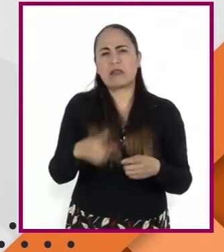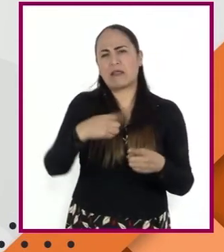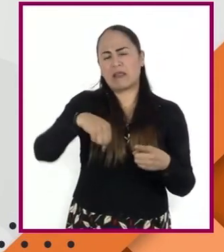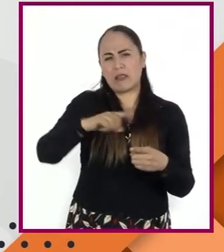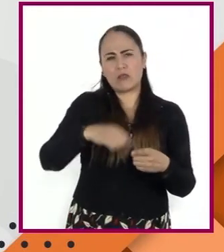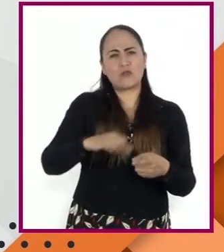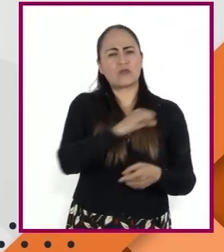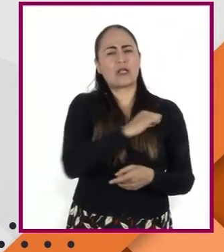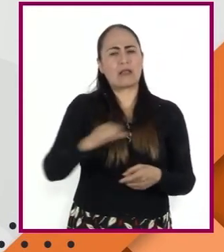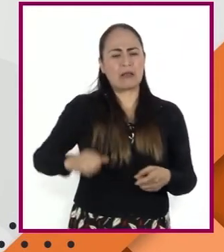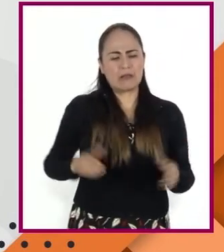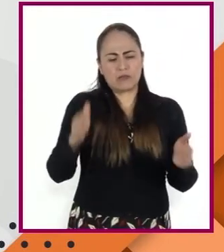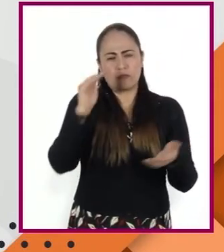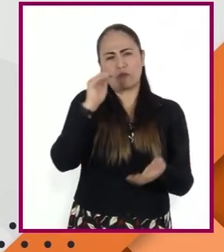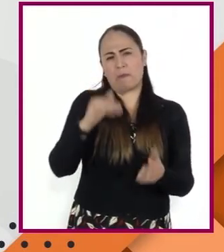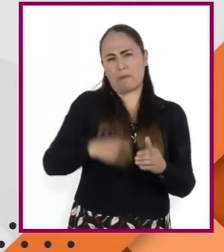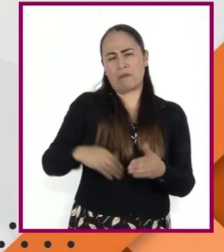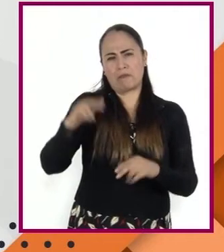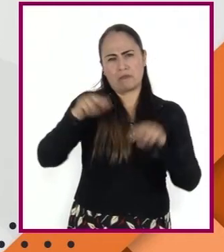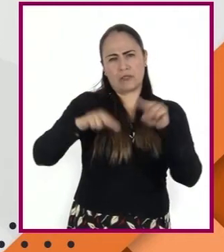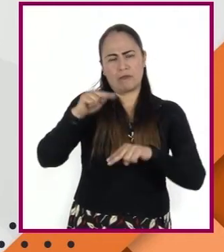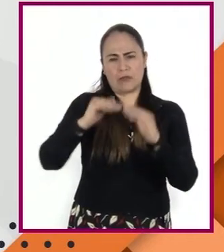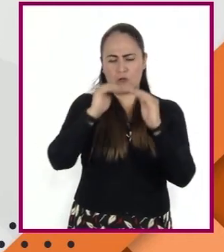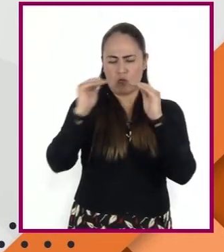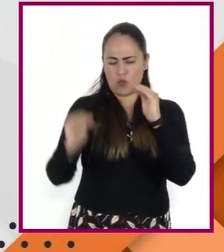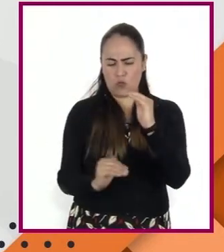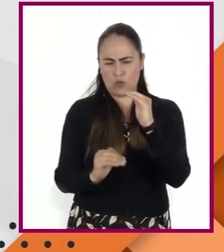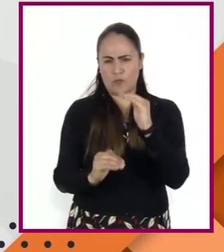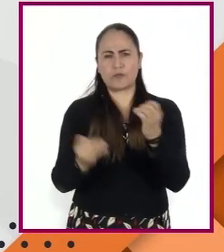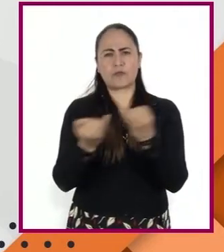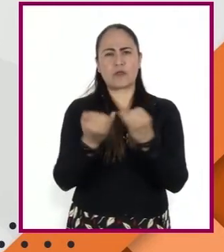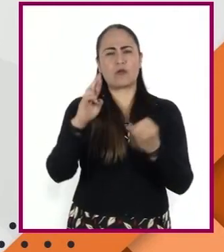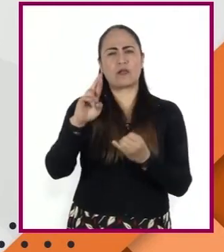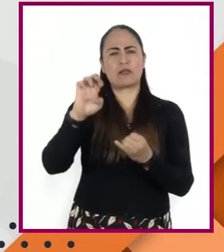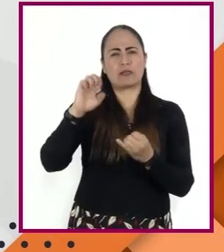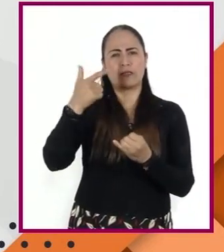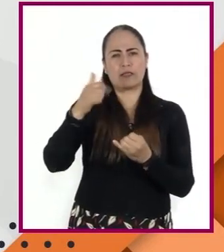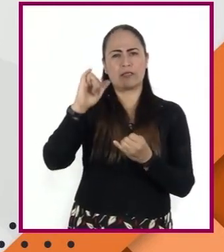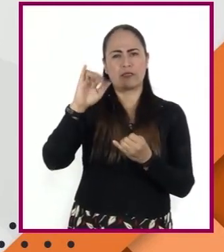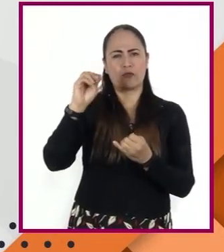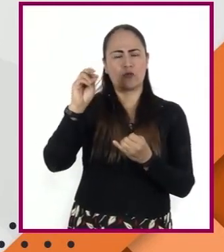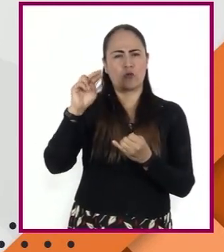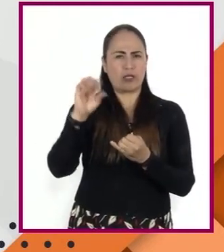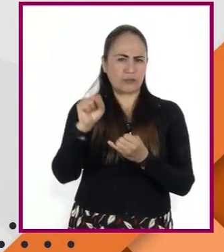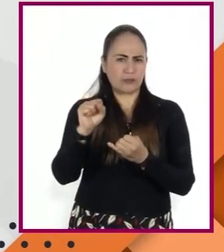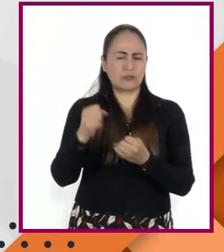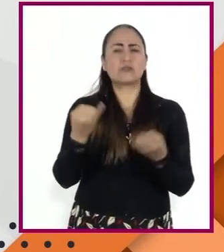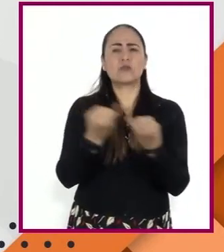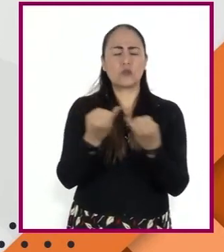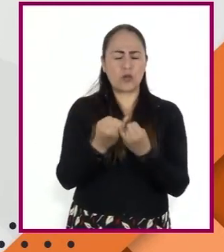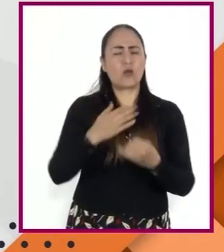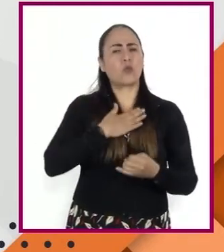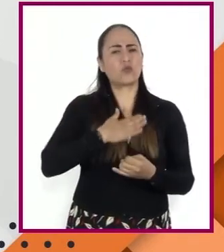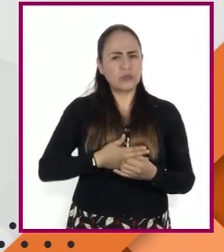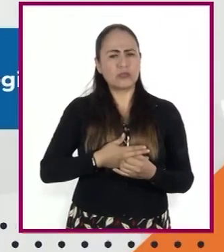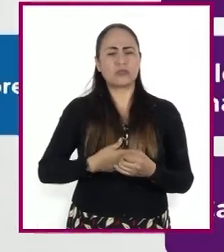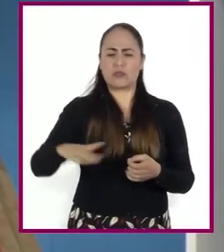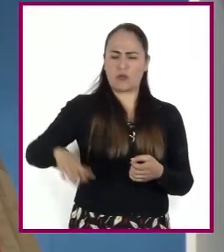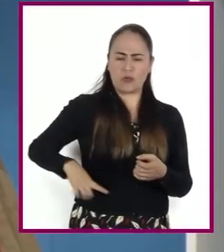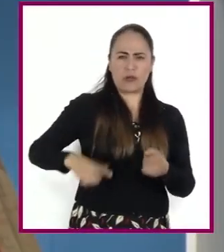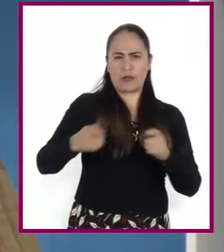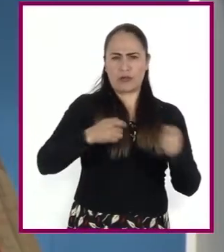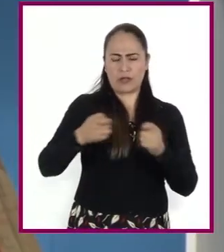medidas y precios para evitar abuso de los comerciantes y convocar a los principales vecinos para resolver